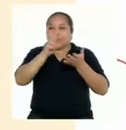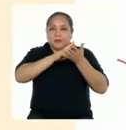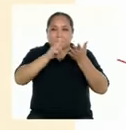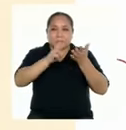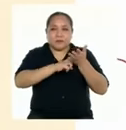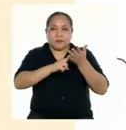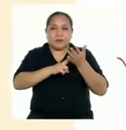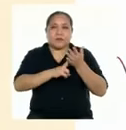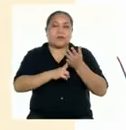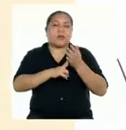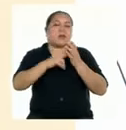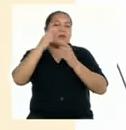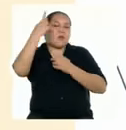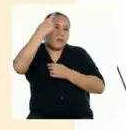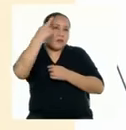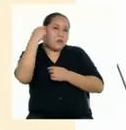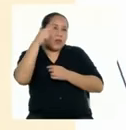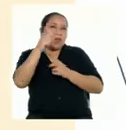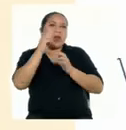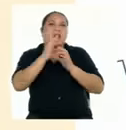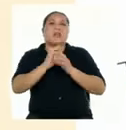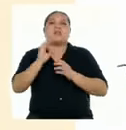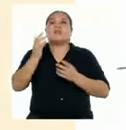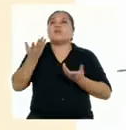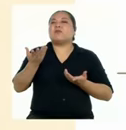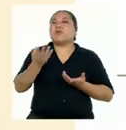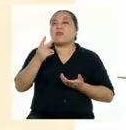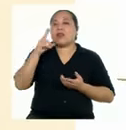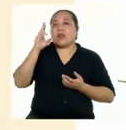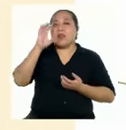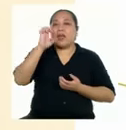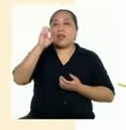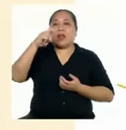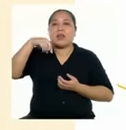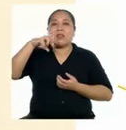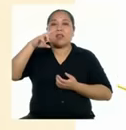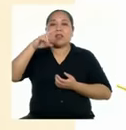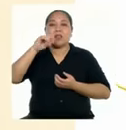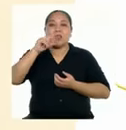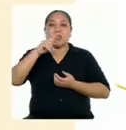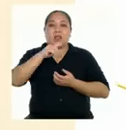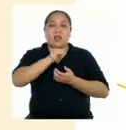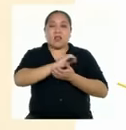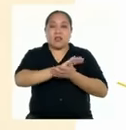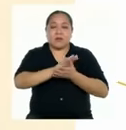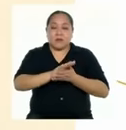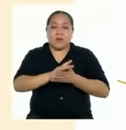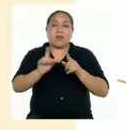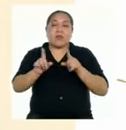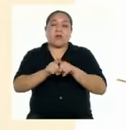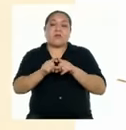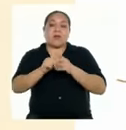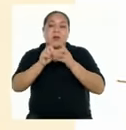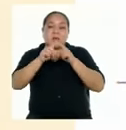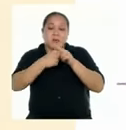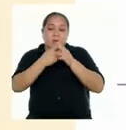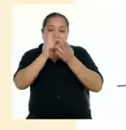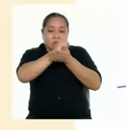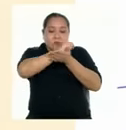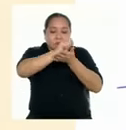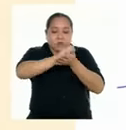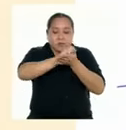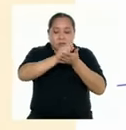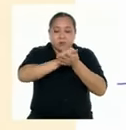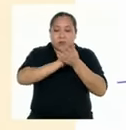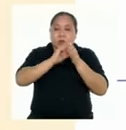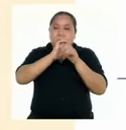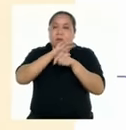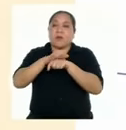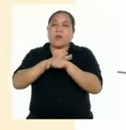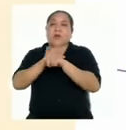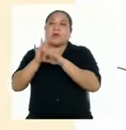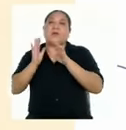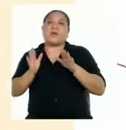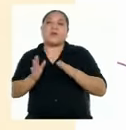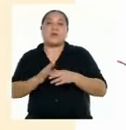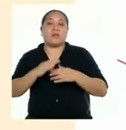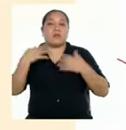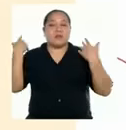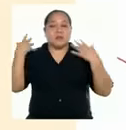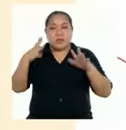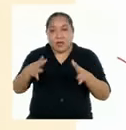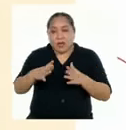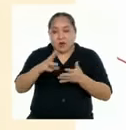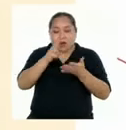y la importancia de su uso en nuestro país. Además, iniciamos con la planificación de nuestro texto. Así que con toda la información leída y